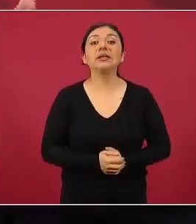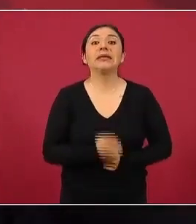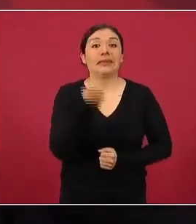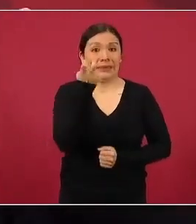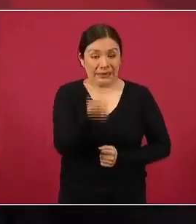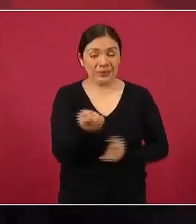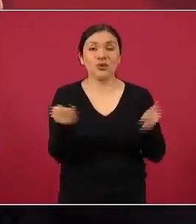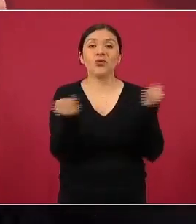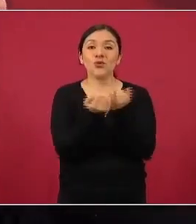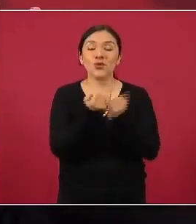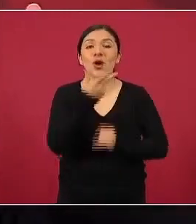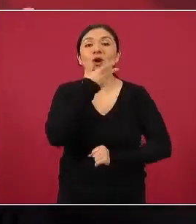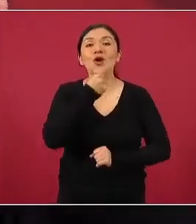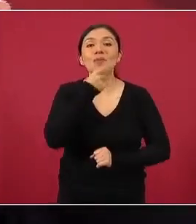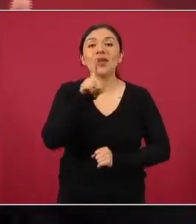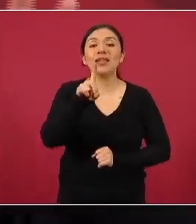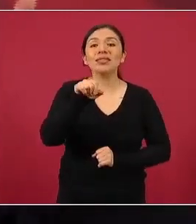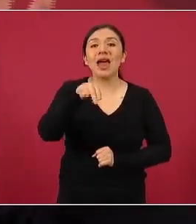así Daniel